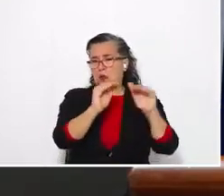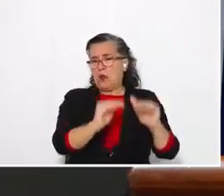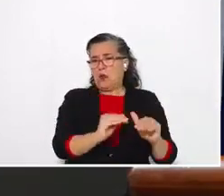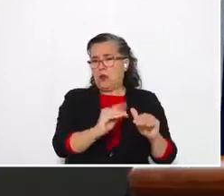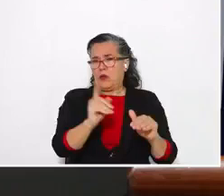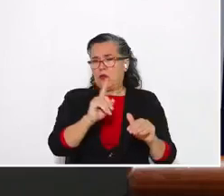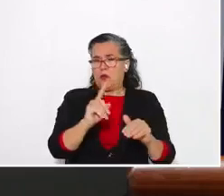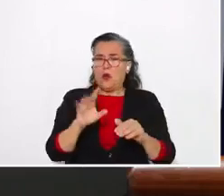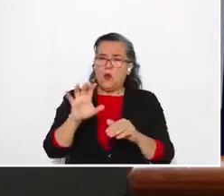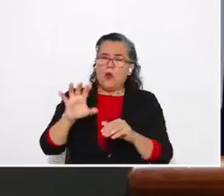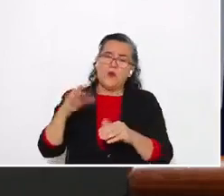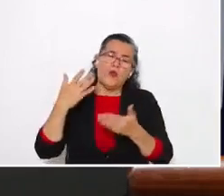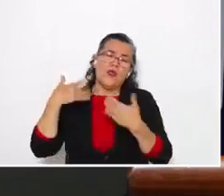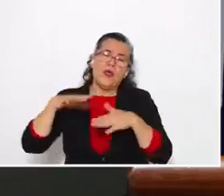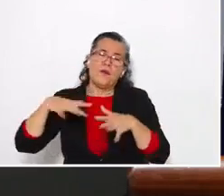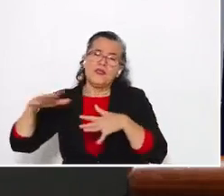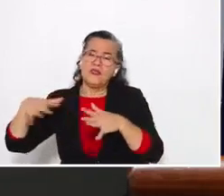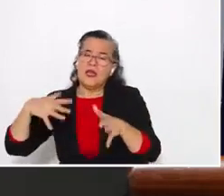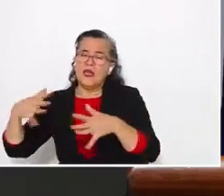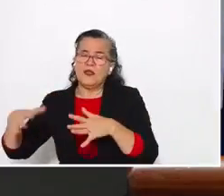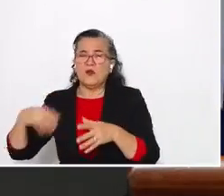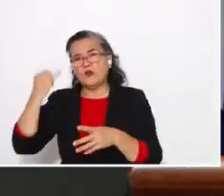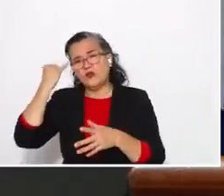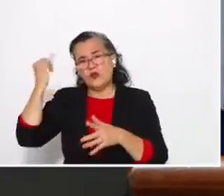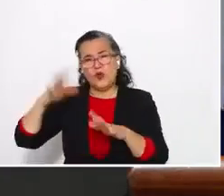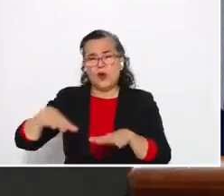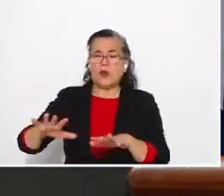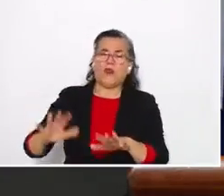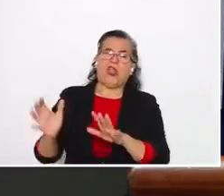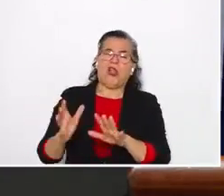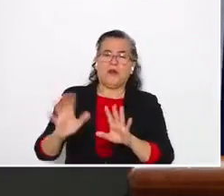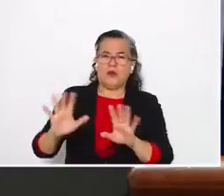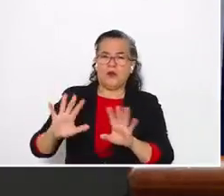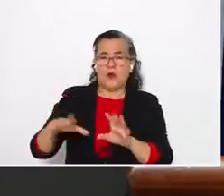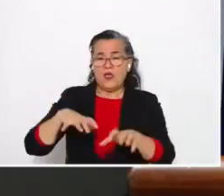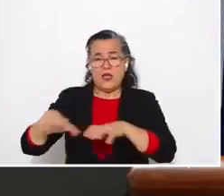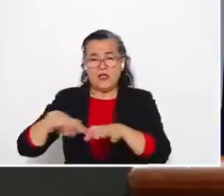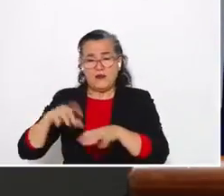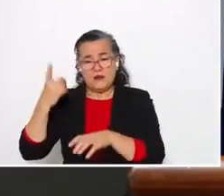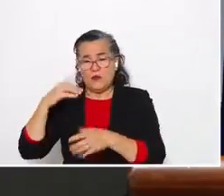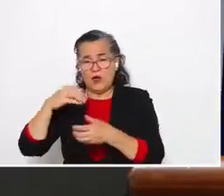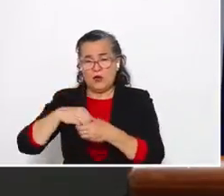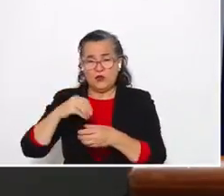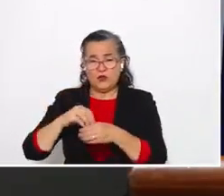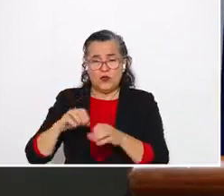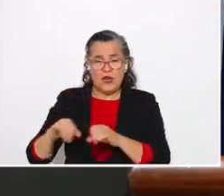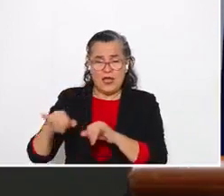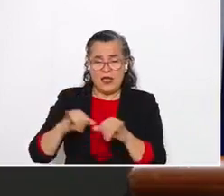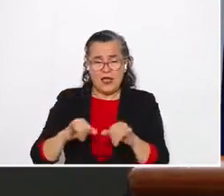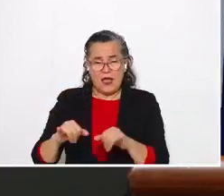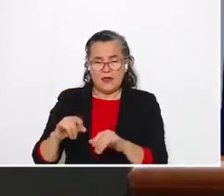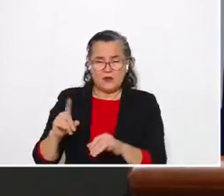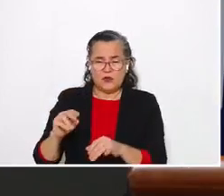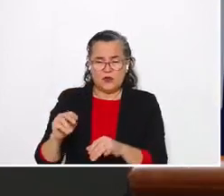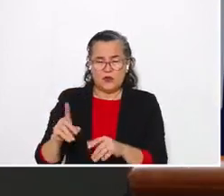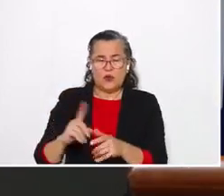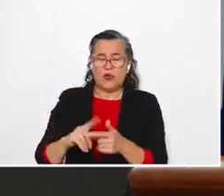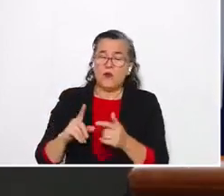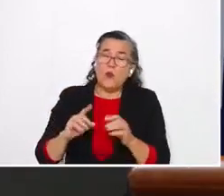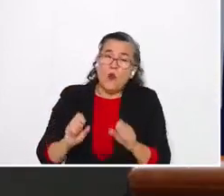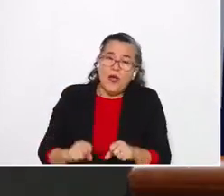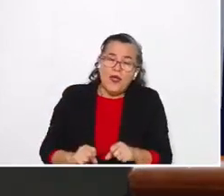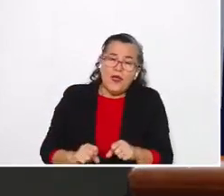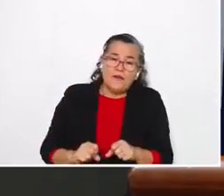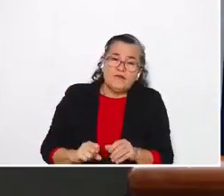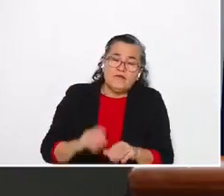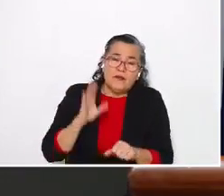de acólitos ambientalistas o de personas ideólogas y activistas por la inclusión y la equidad. Y puede que la